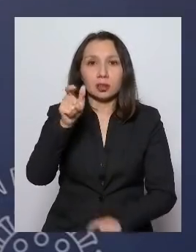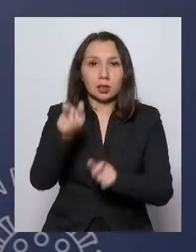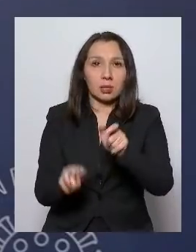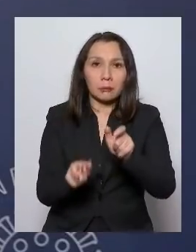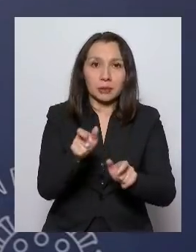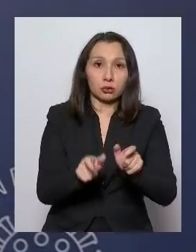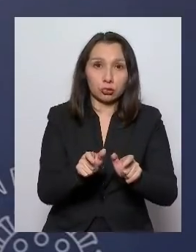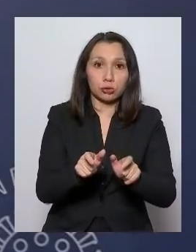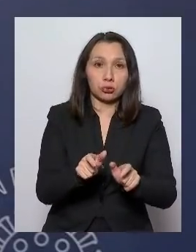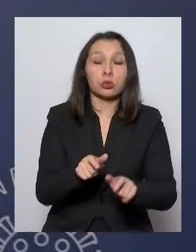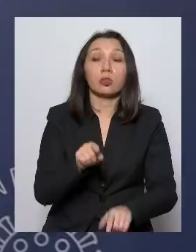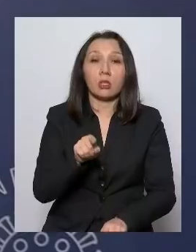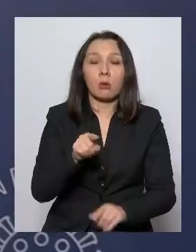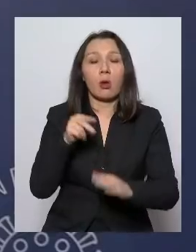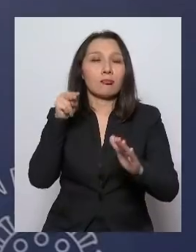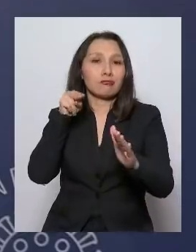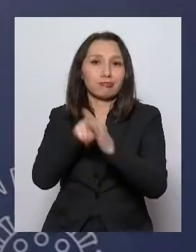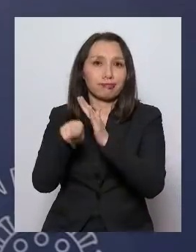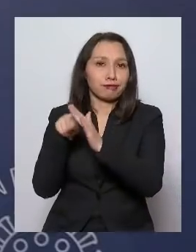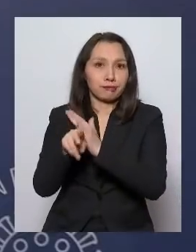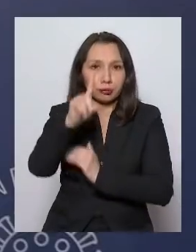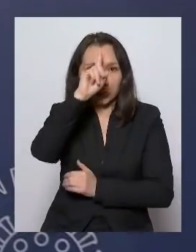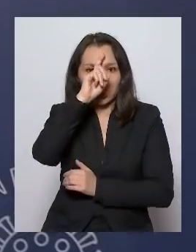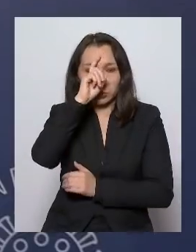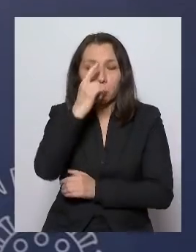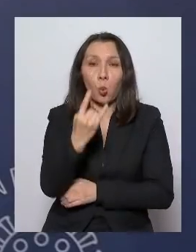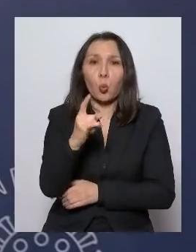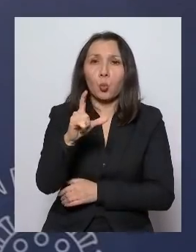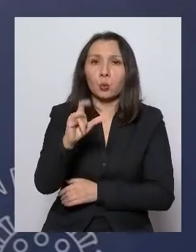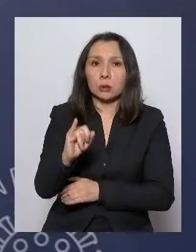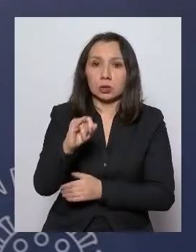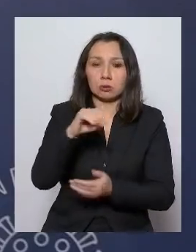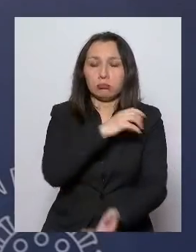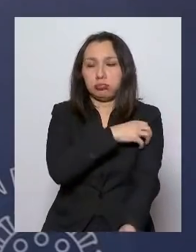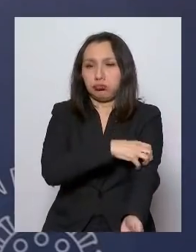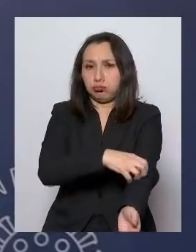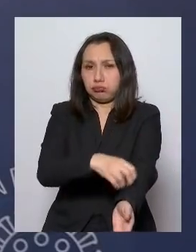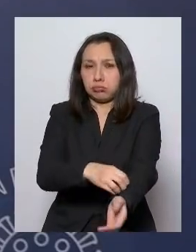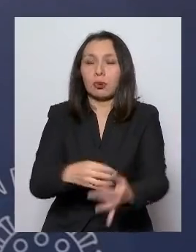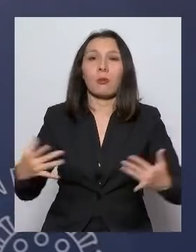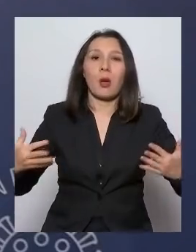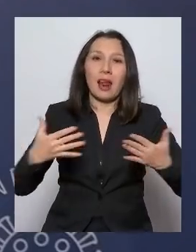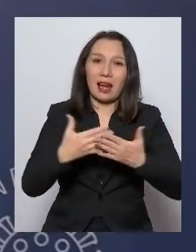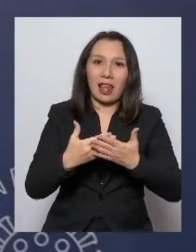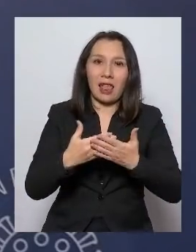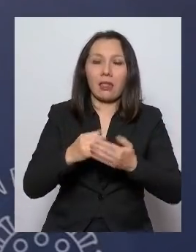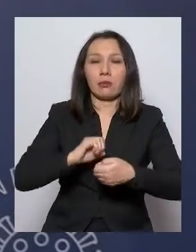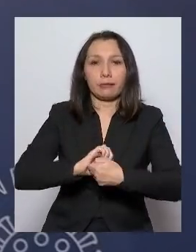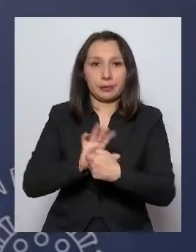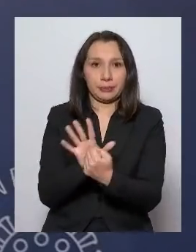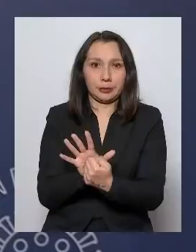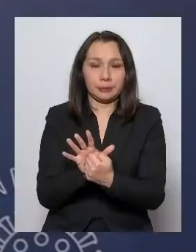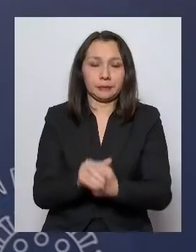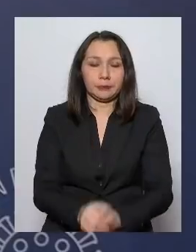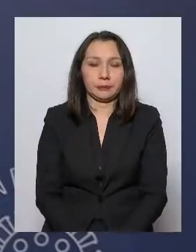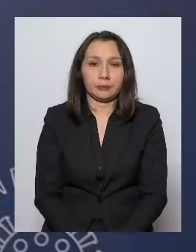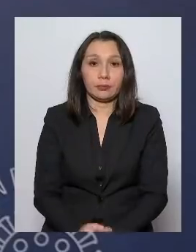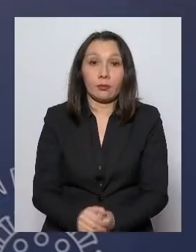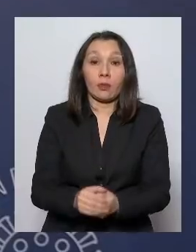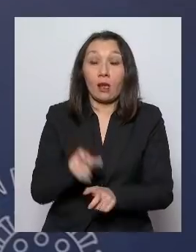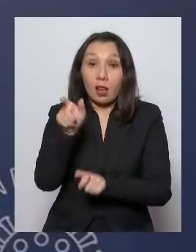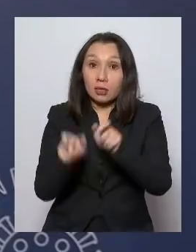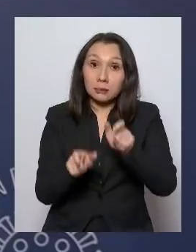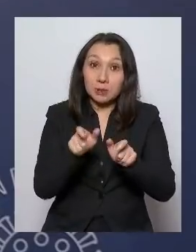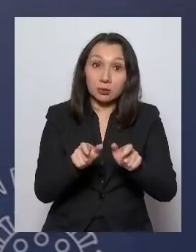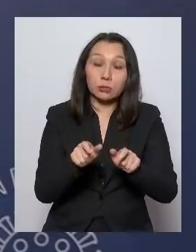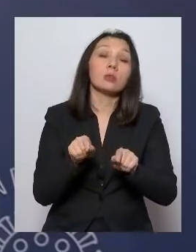pacientes internados en las unidades de cuidados intensivos de nuestro país en esta red integrada COVID-19. De estas